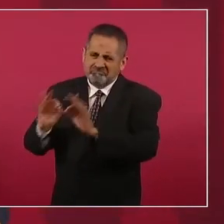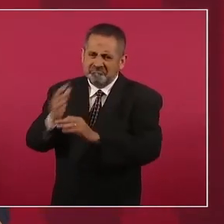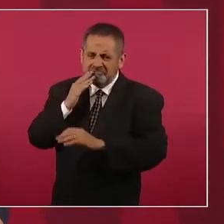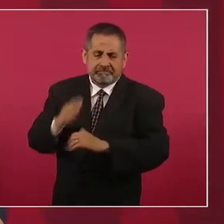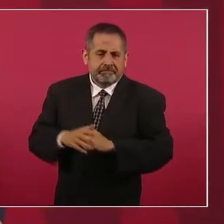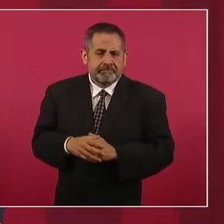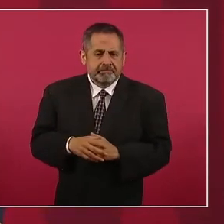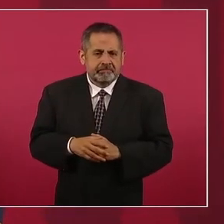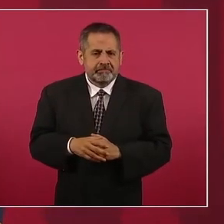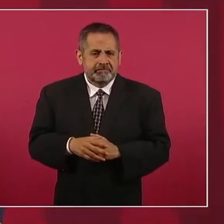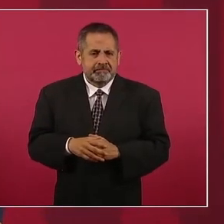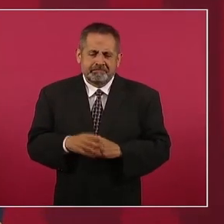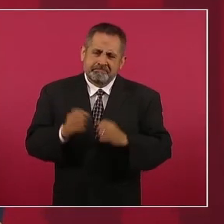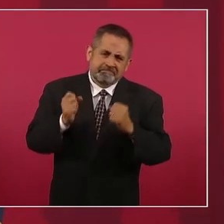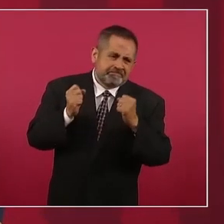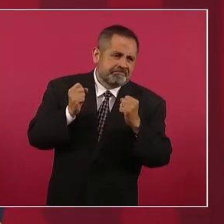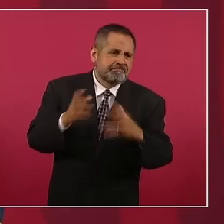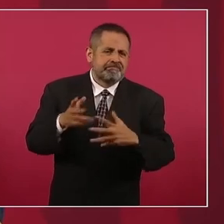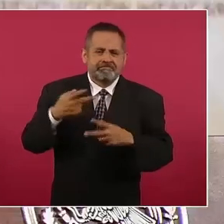Hay como arroz.